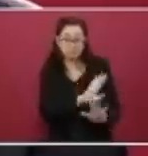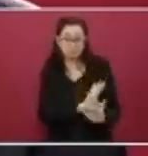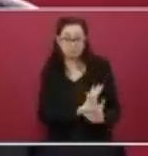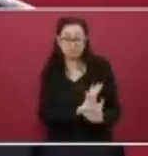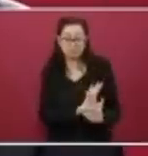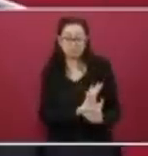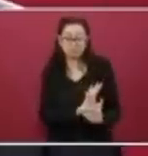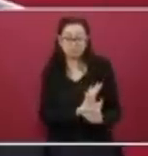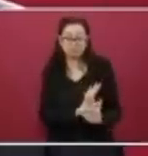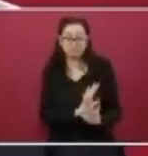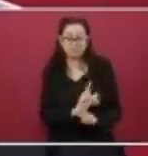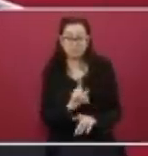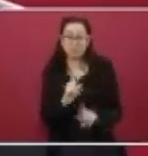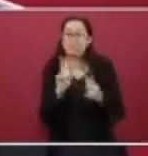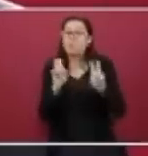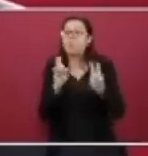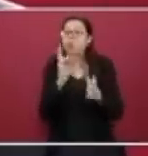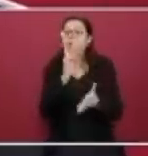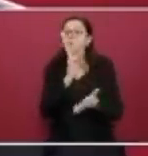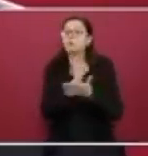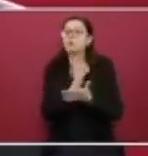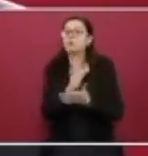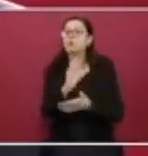me refiero a los entes